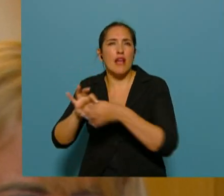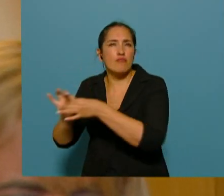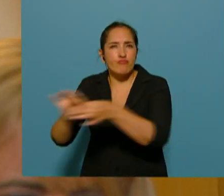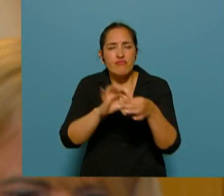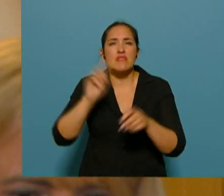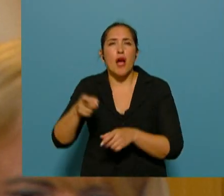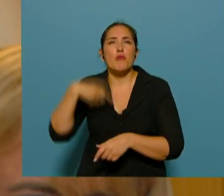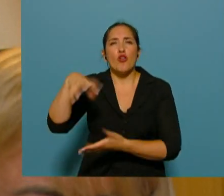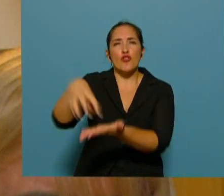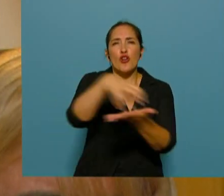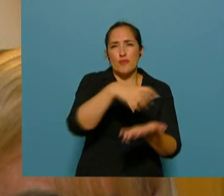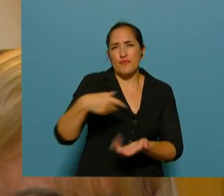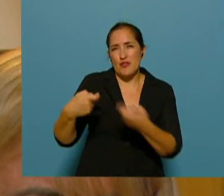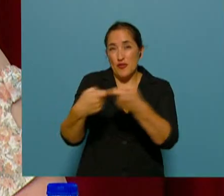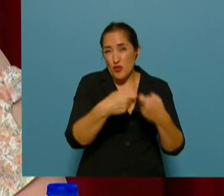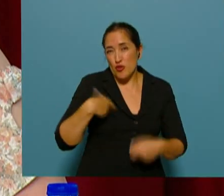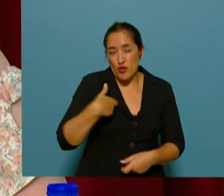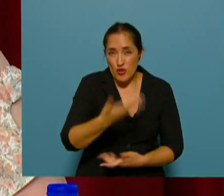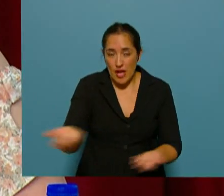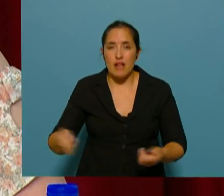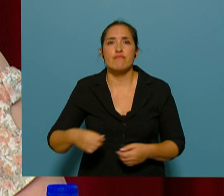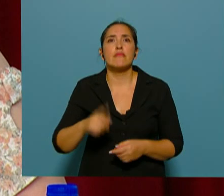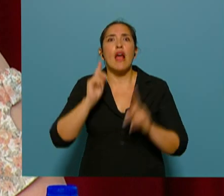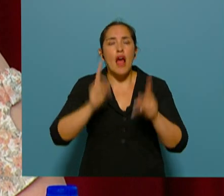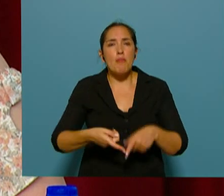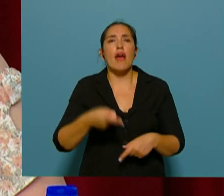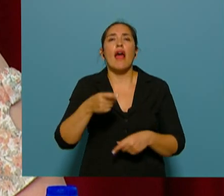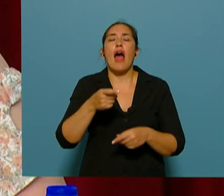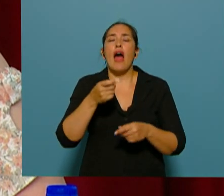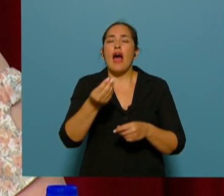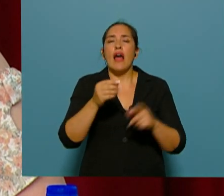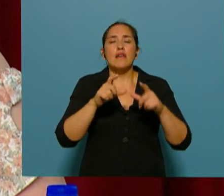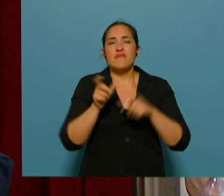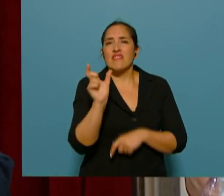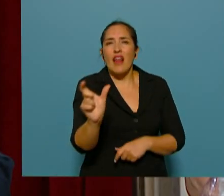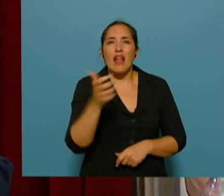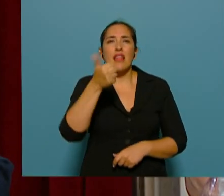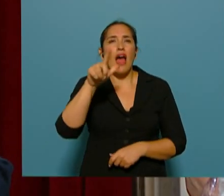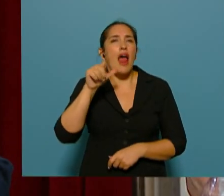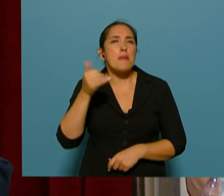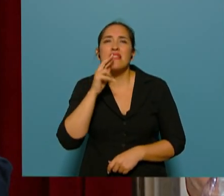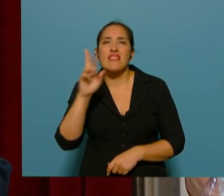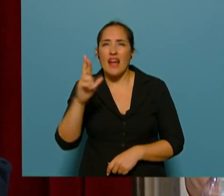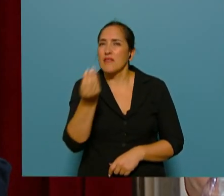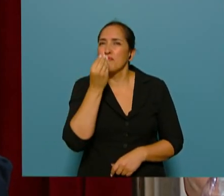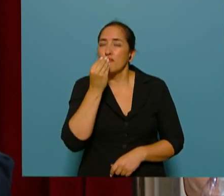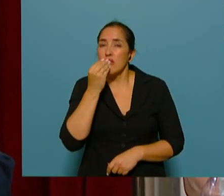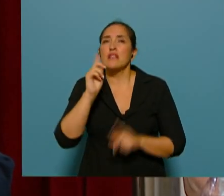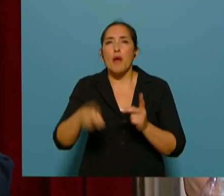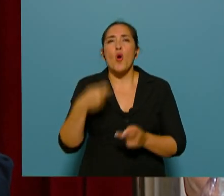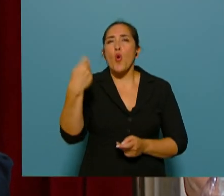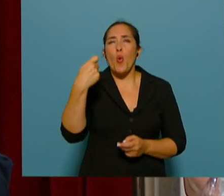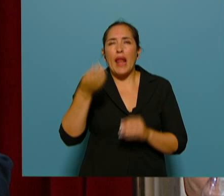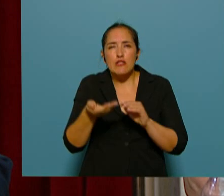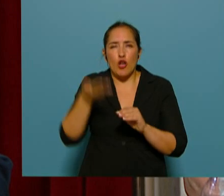sociales. Se dieron refuerzos de la tarjeta alimentar, la AUH y la jubilación mínima.